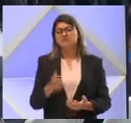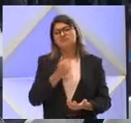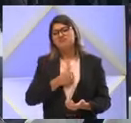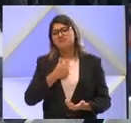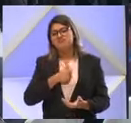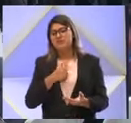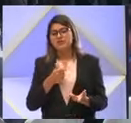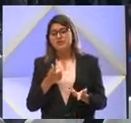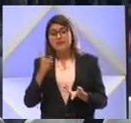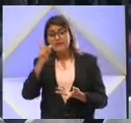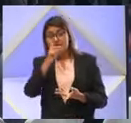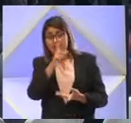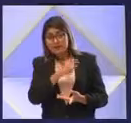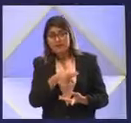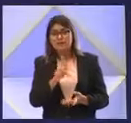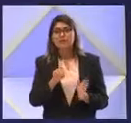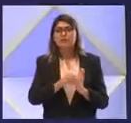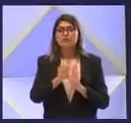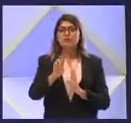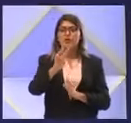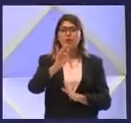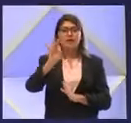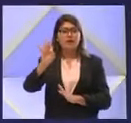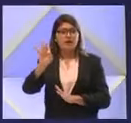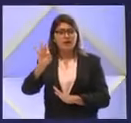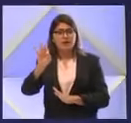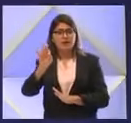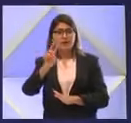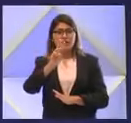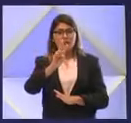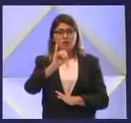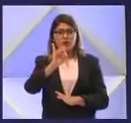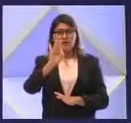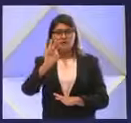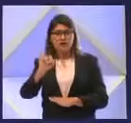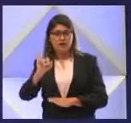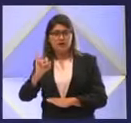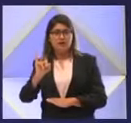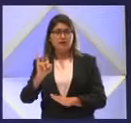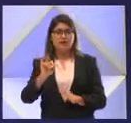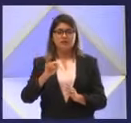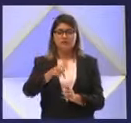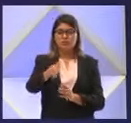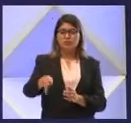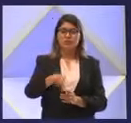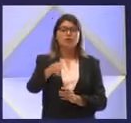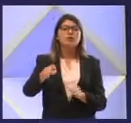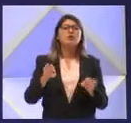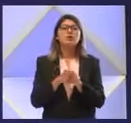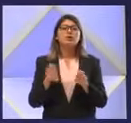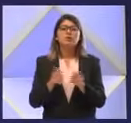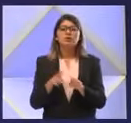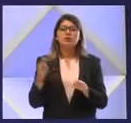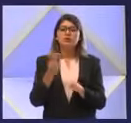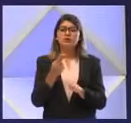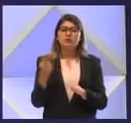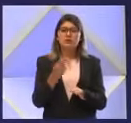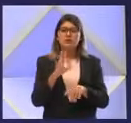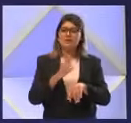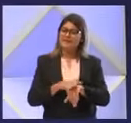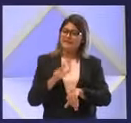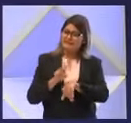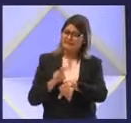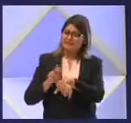valioso que haya wifi rurales se necesitan monner monitorear mucho más el